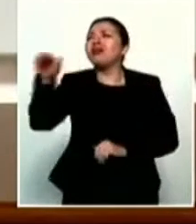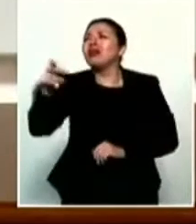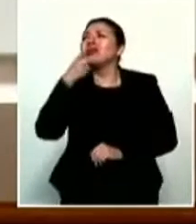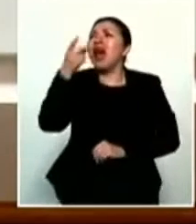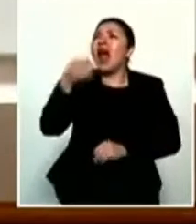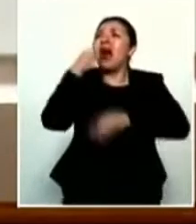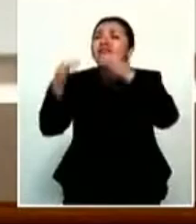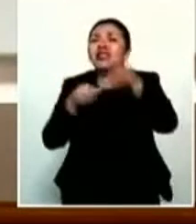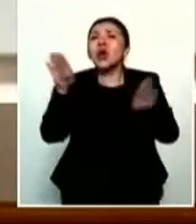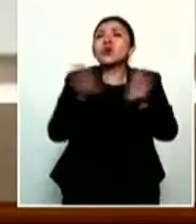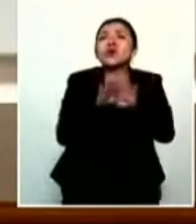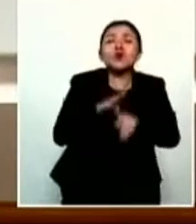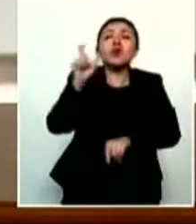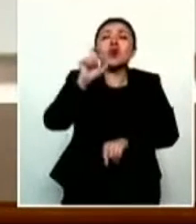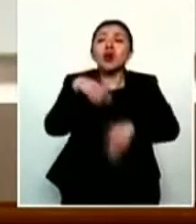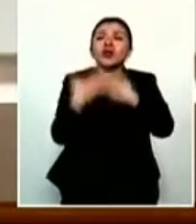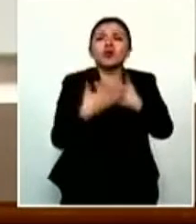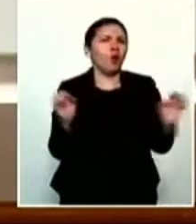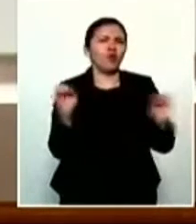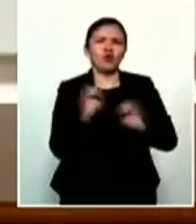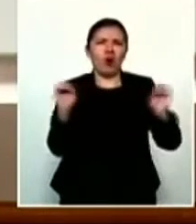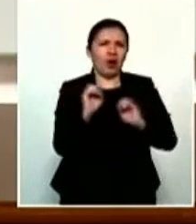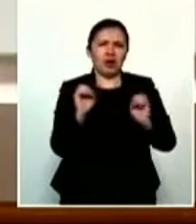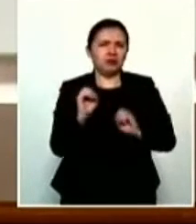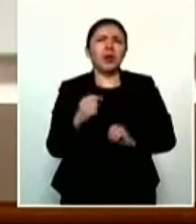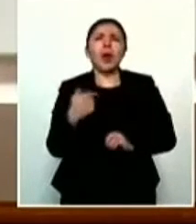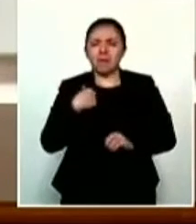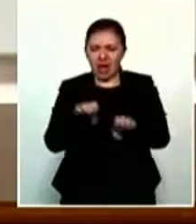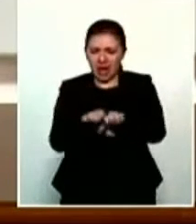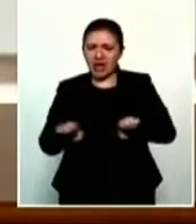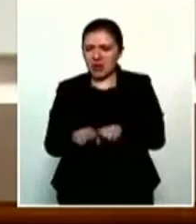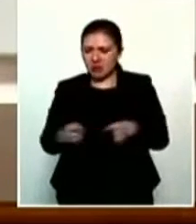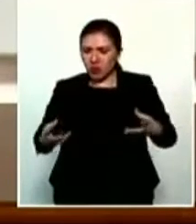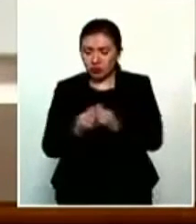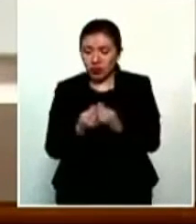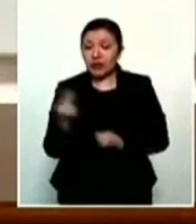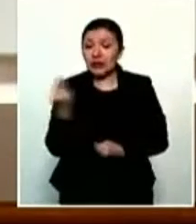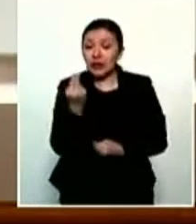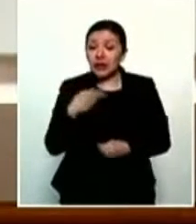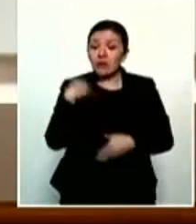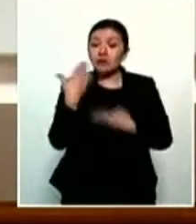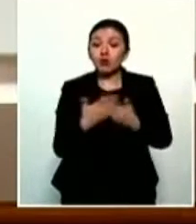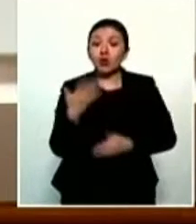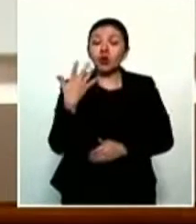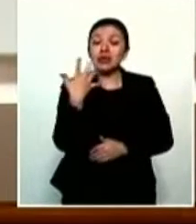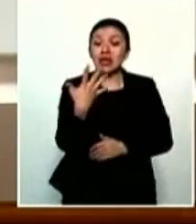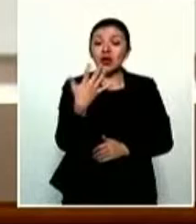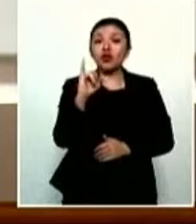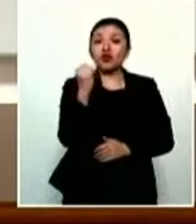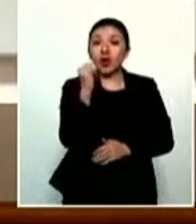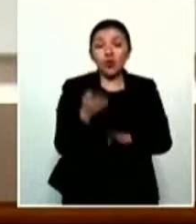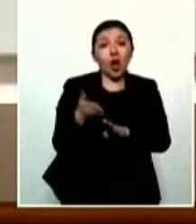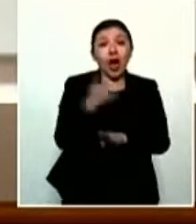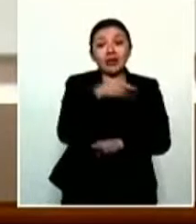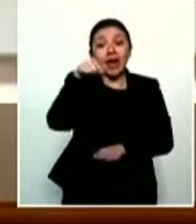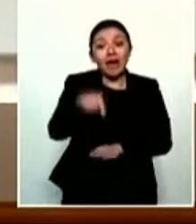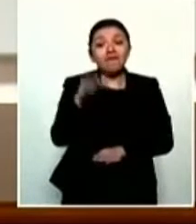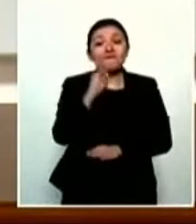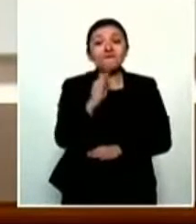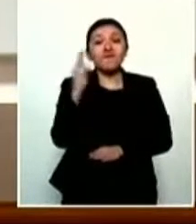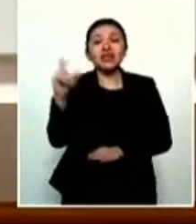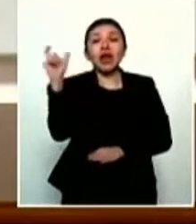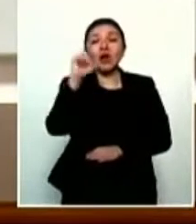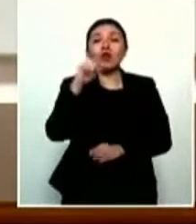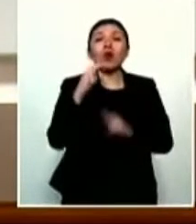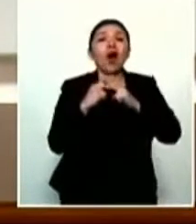cuándo ni cómo iba a salir. Les dije a mi equipo, tiene que salir antes del 5 de junio, que es la fecha del aniversario